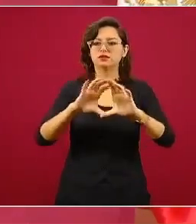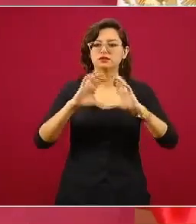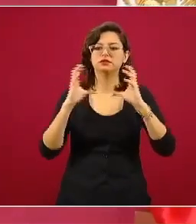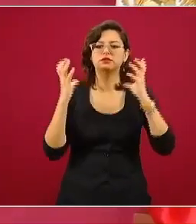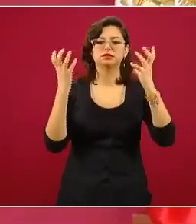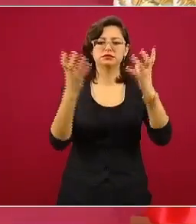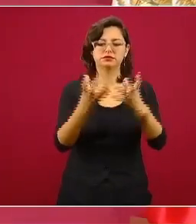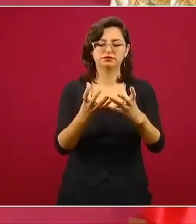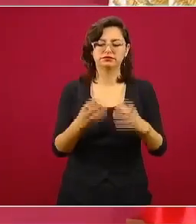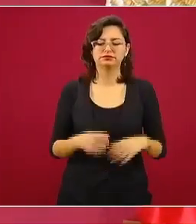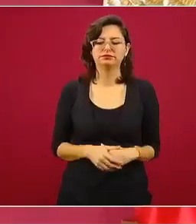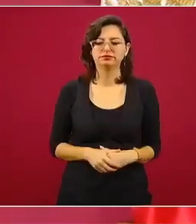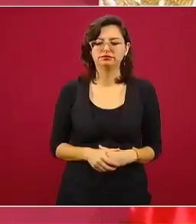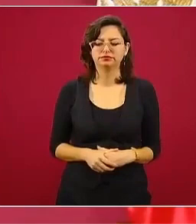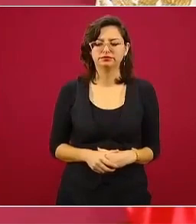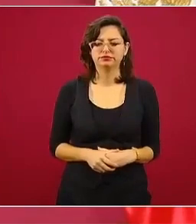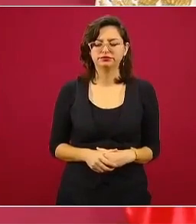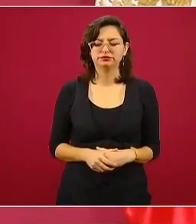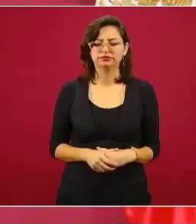para